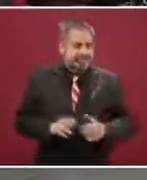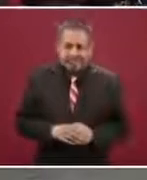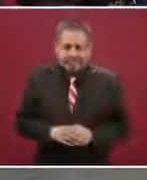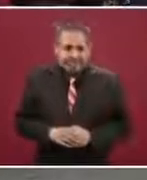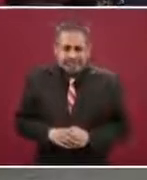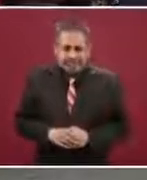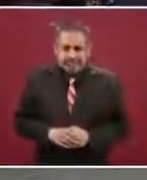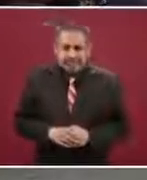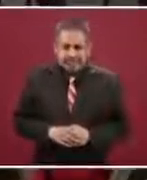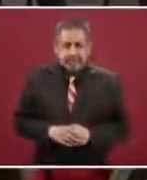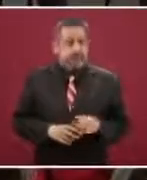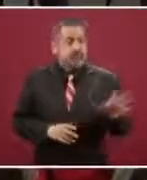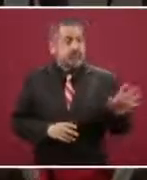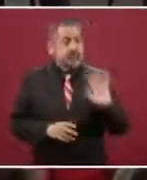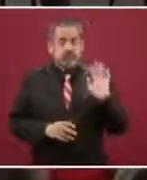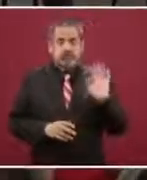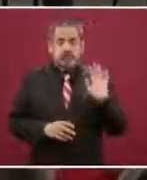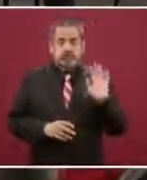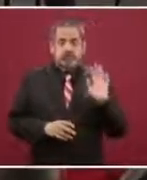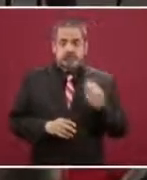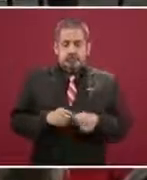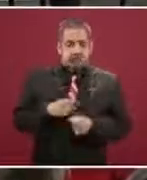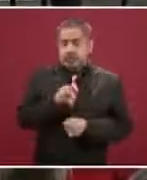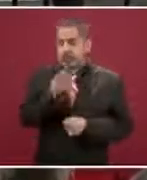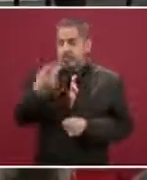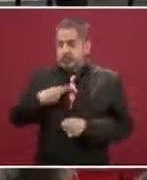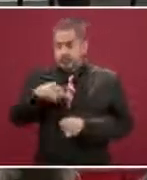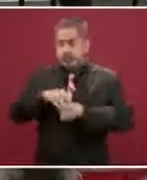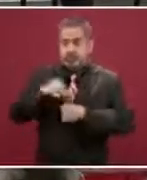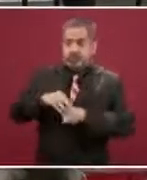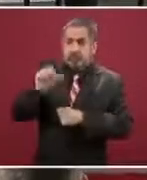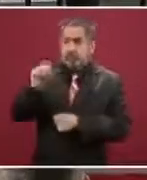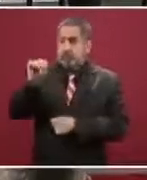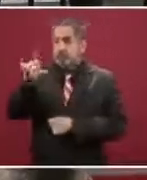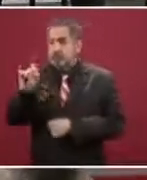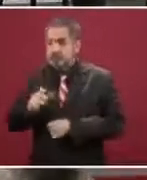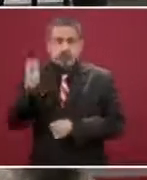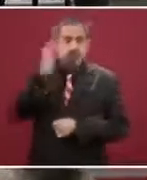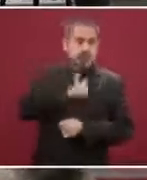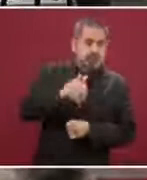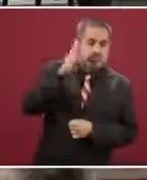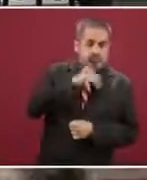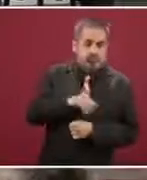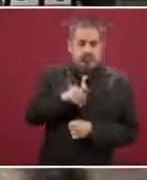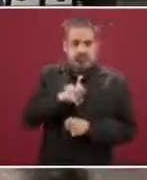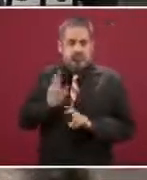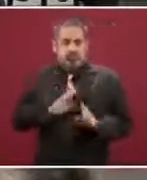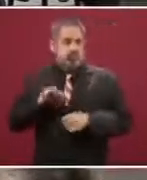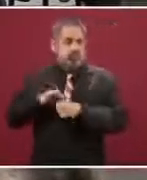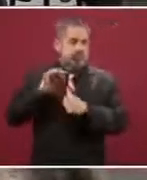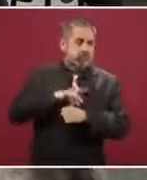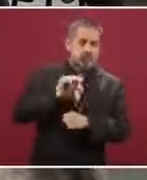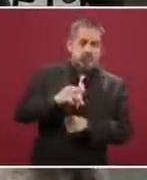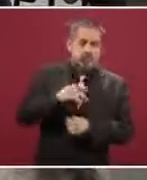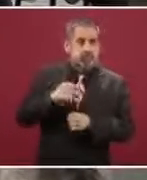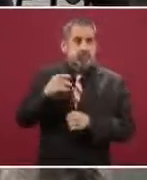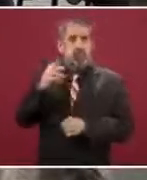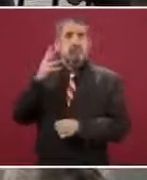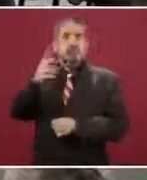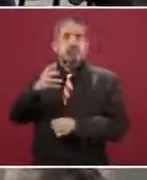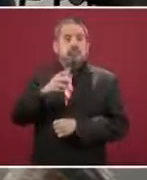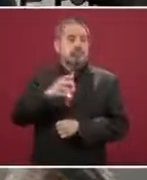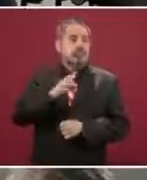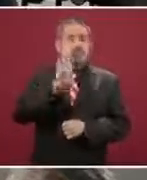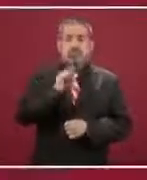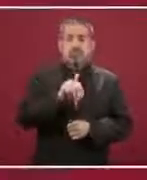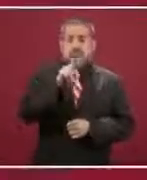Llegaban así a decir, no, yo no voy a votar por Andrés Manuel, por López Obrador. ¿Cómo? Se va a caer la bolsa.